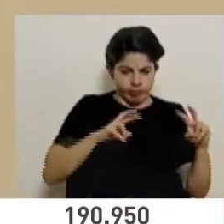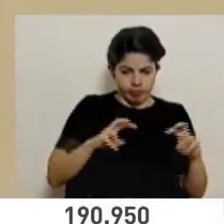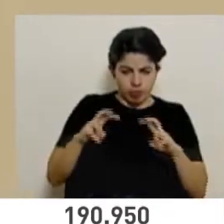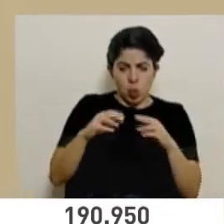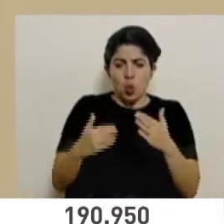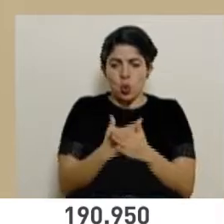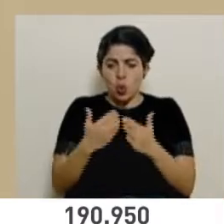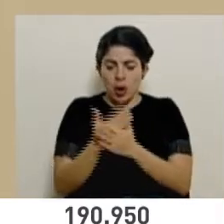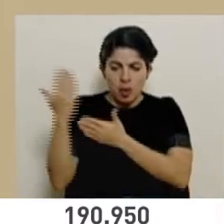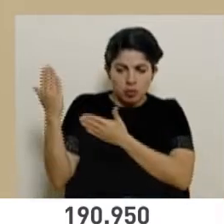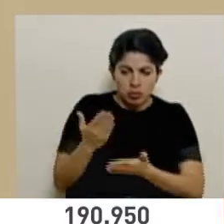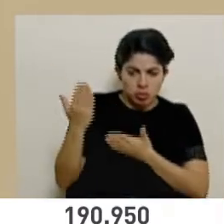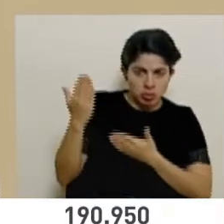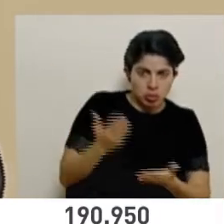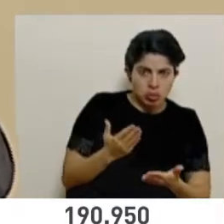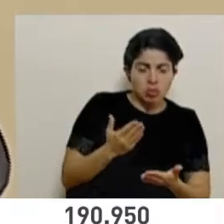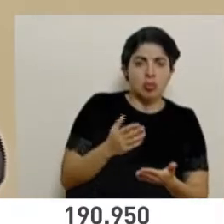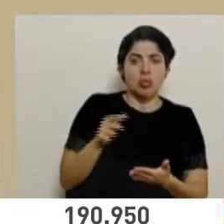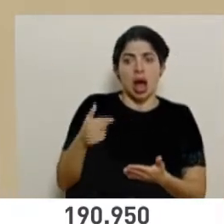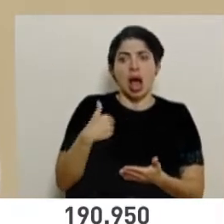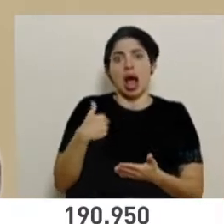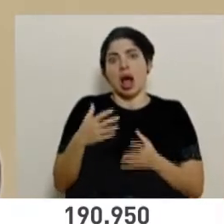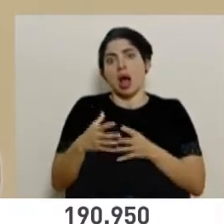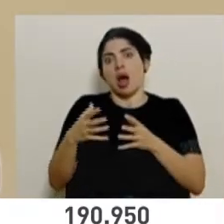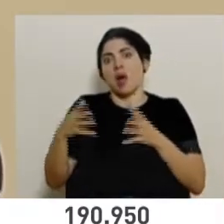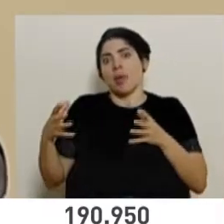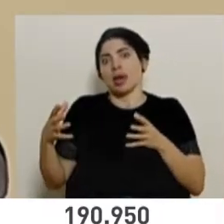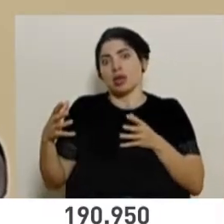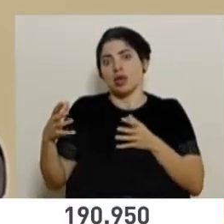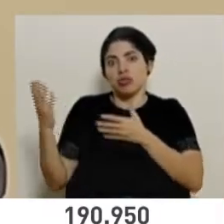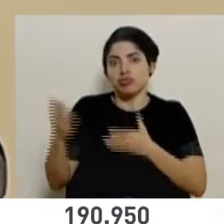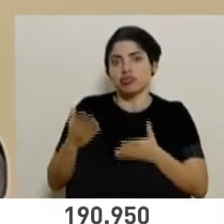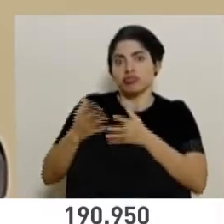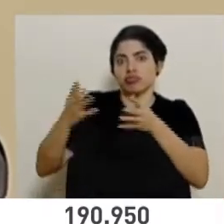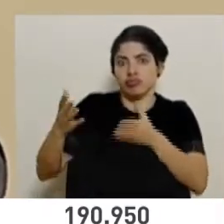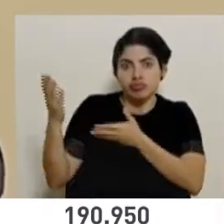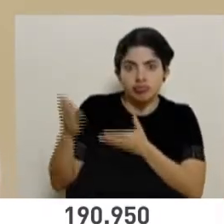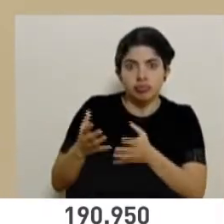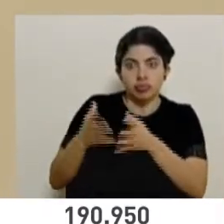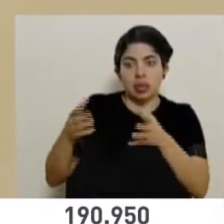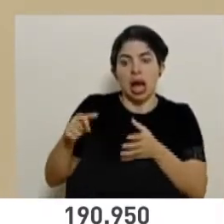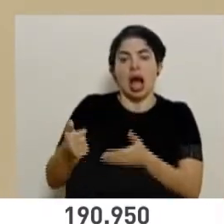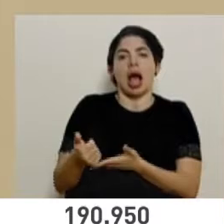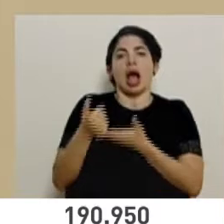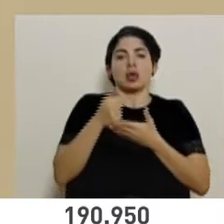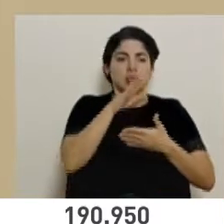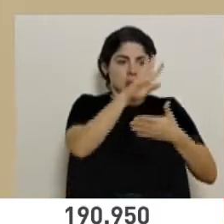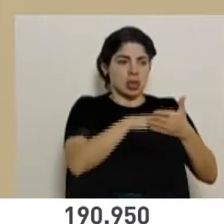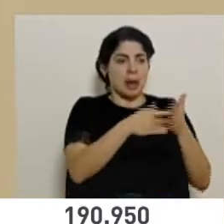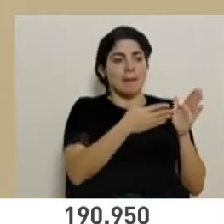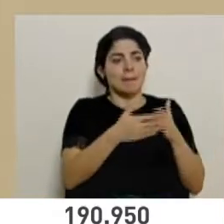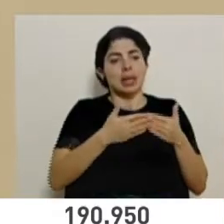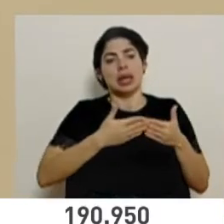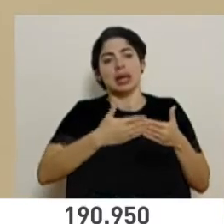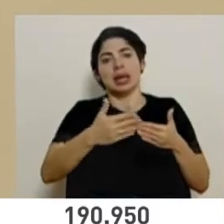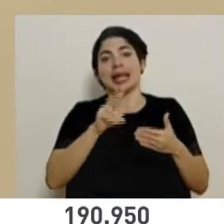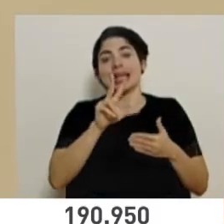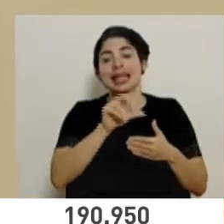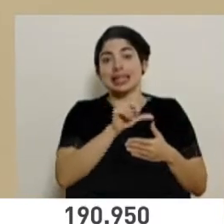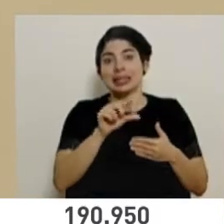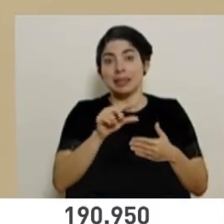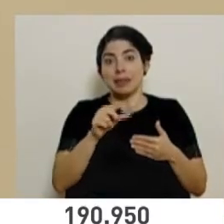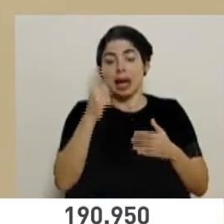nuevas cantidades que están llegando, de que ha habido un aumento sostenido en la cantidad que llega, para poder replantear ese esquema de 3 semanas y acelerar